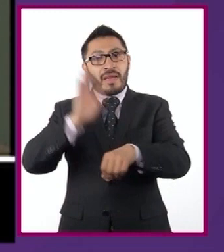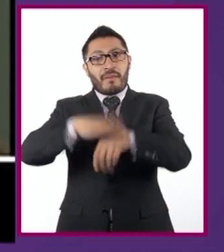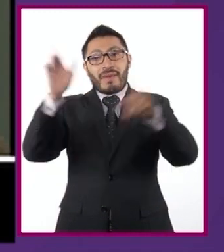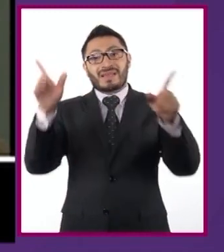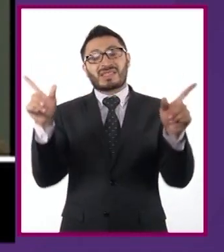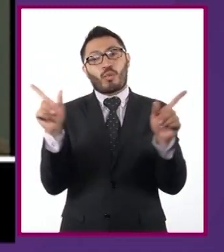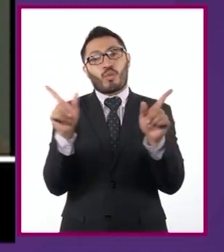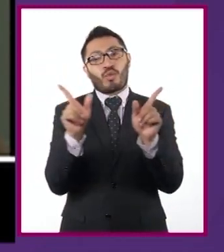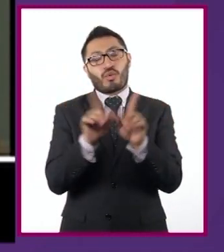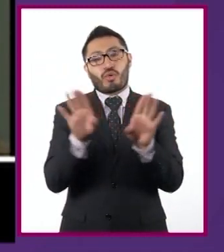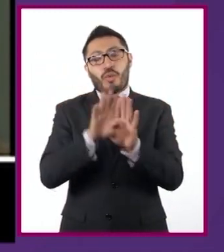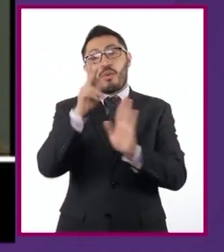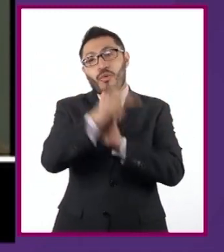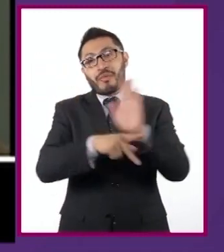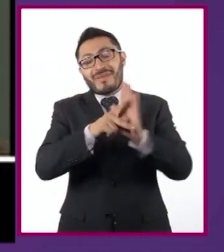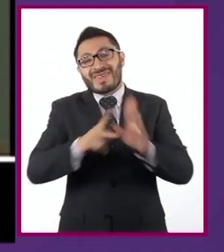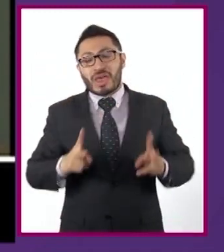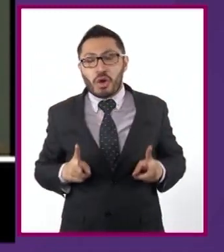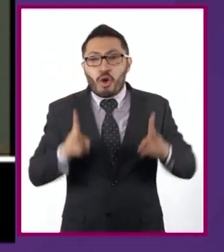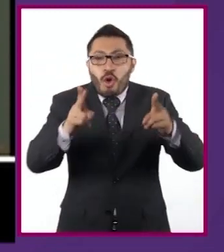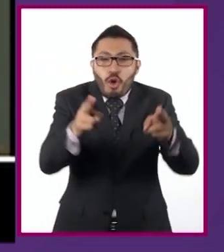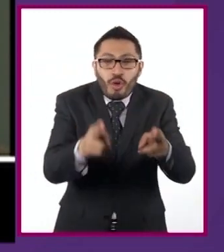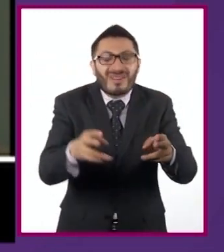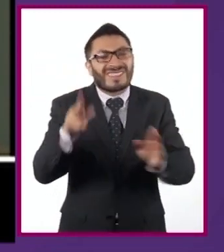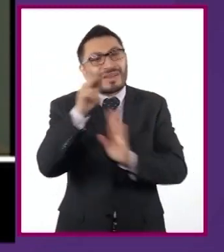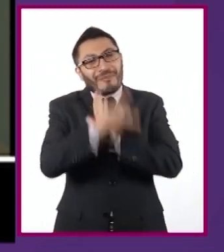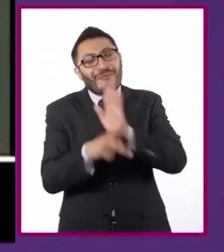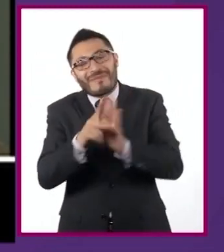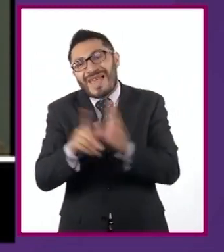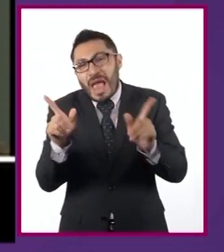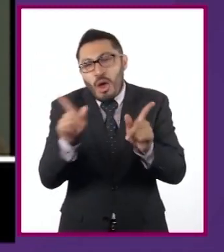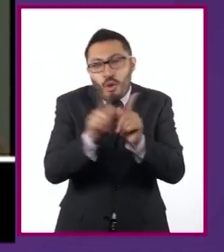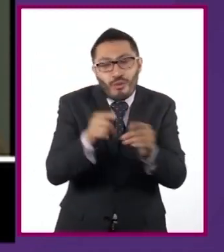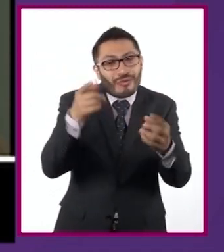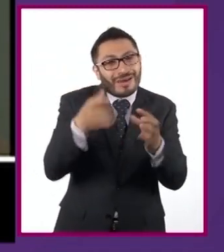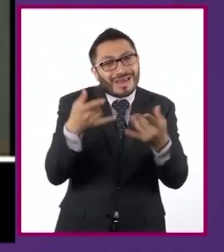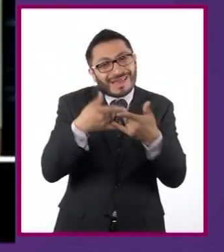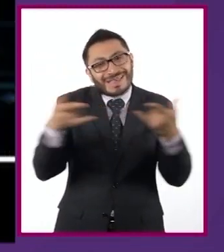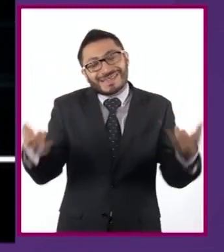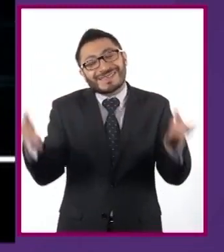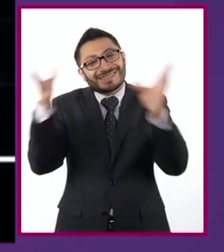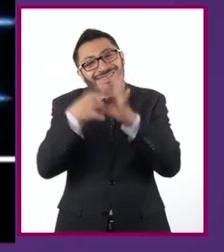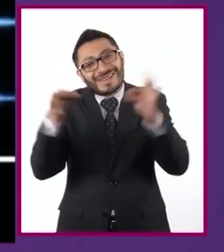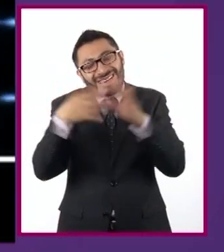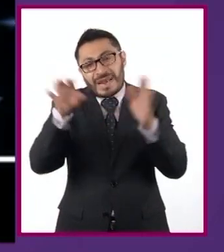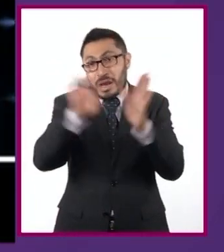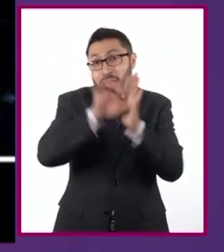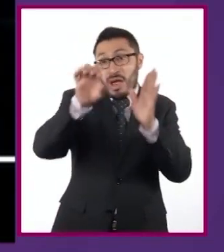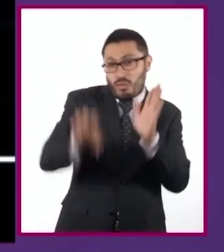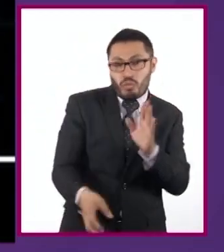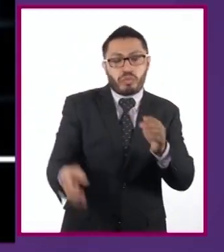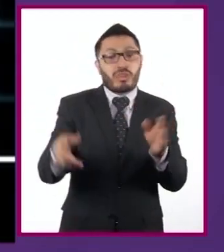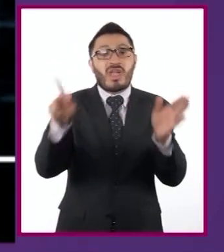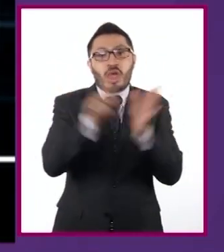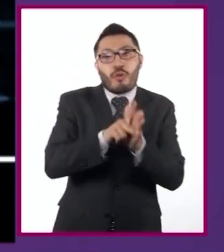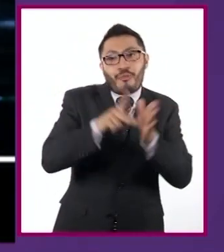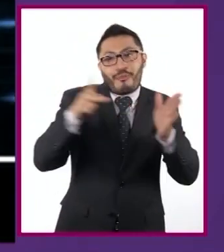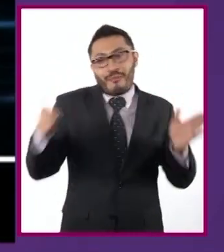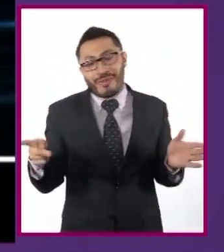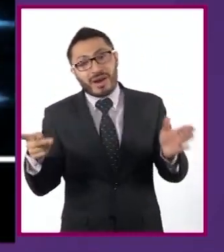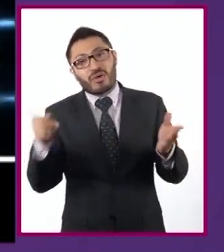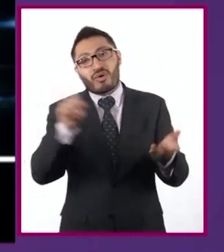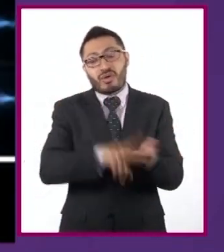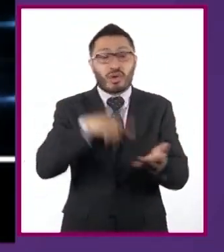pequeños cortometrajes, como pequeñas peliculitas que nos cuentan las historias. Es muy importante, por ejemplo, los anuncios de periódico, los